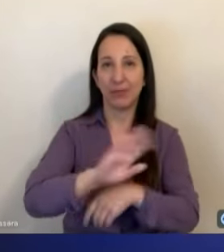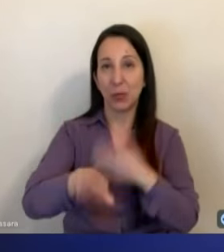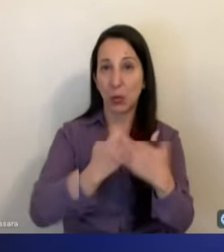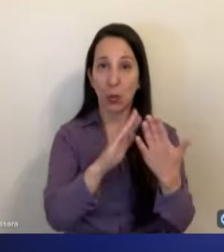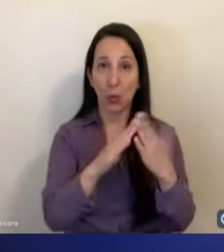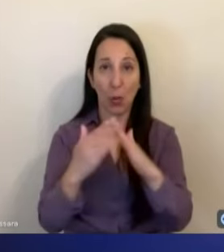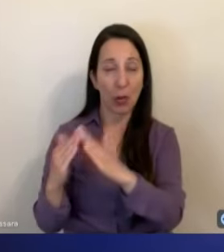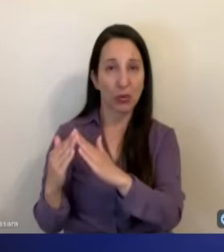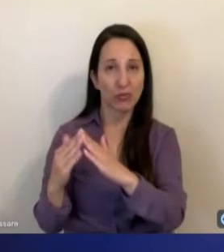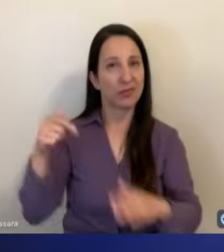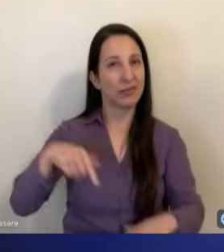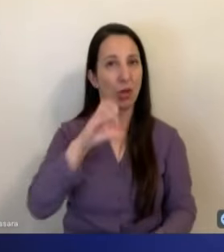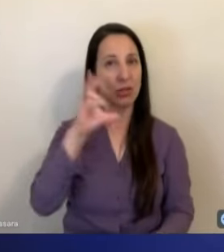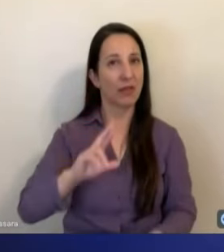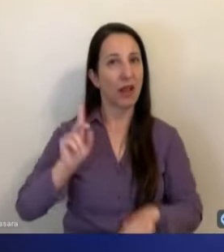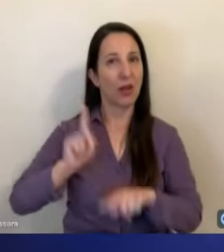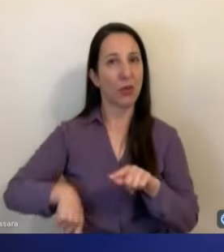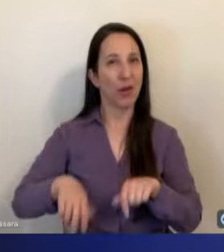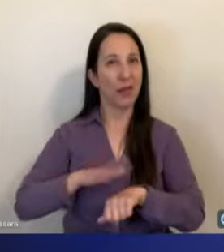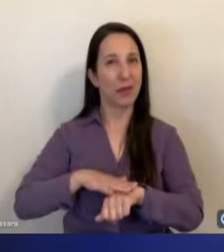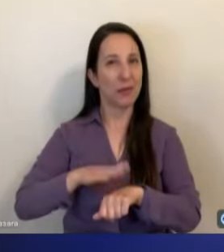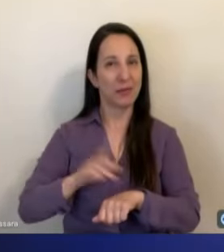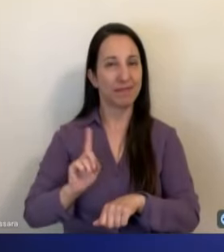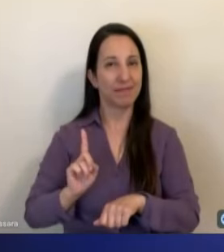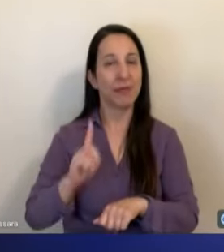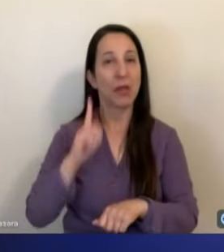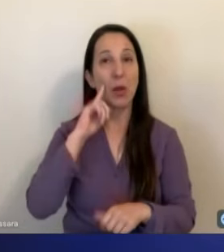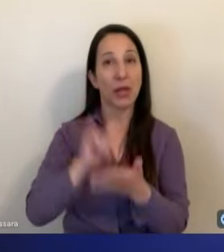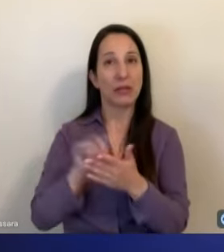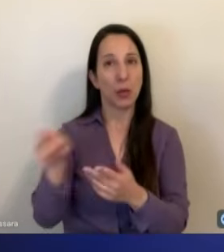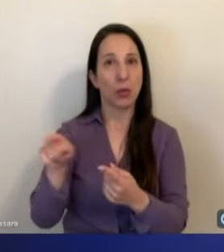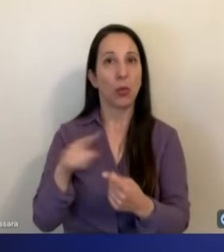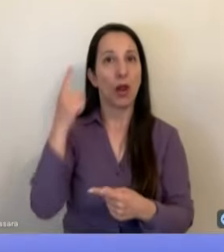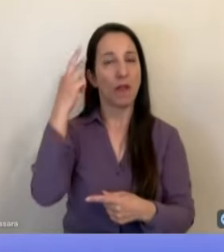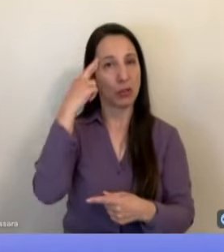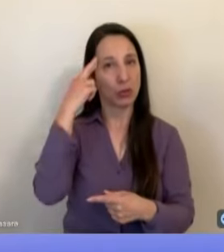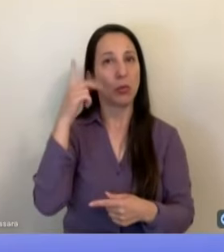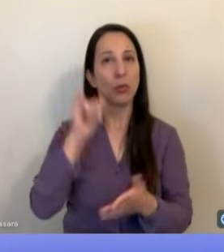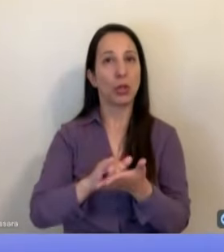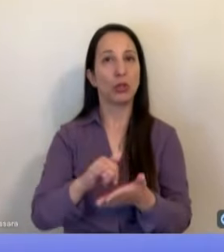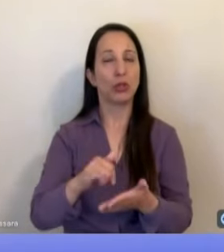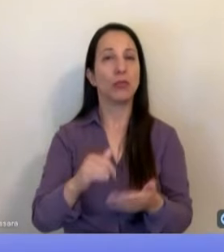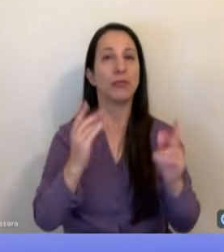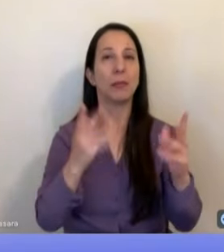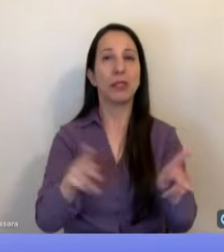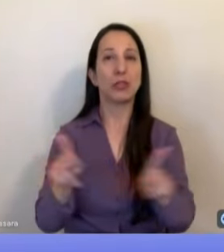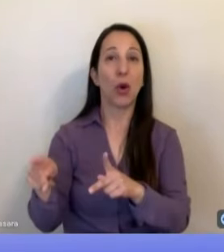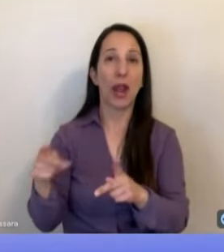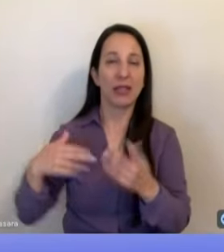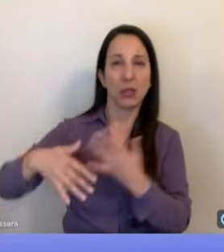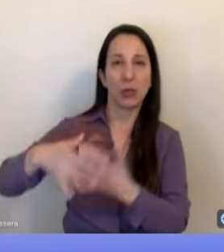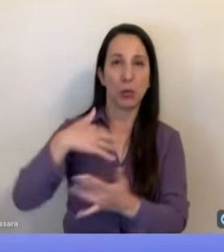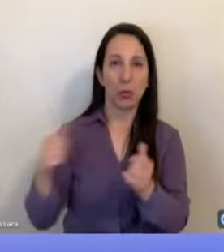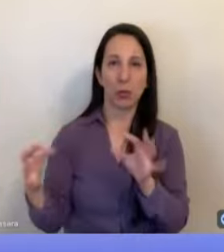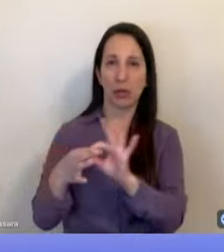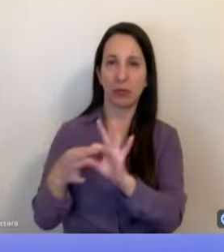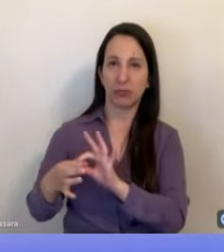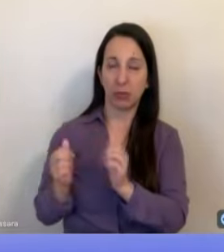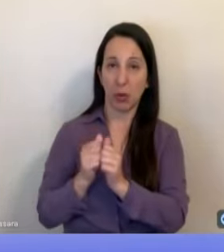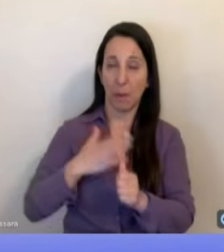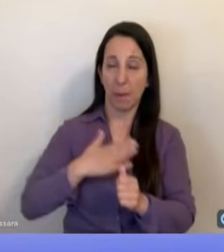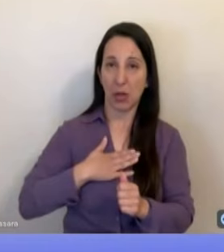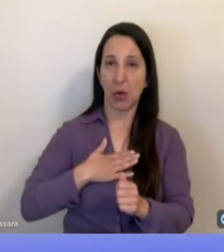podemos permitir eso. De tal manera que ese es uno de los motivos por el que también la gente que me rodea y que me acompaña y este servidor nos